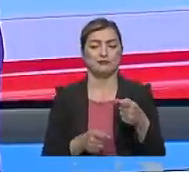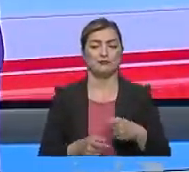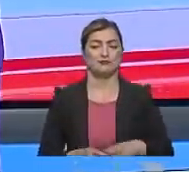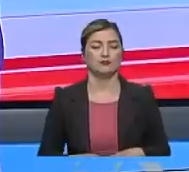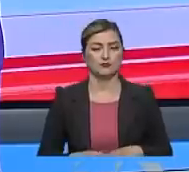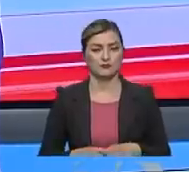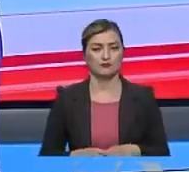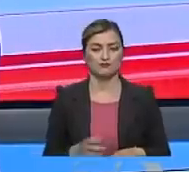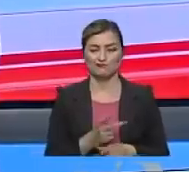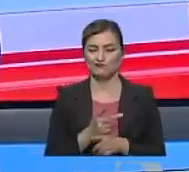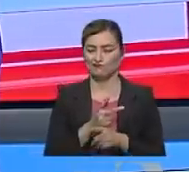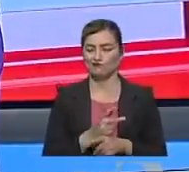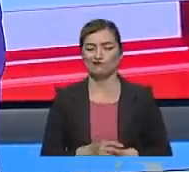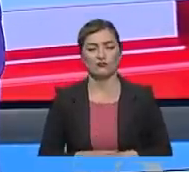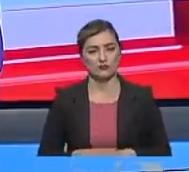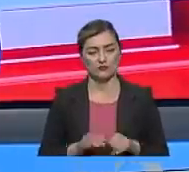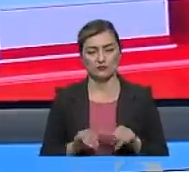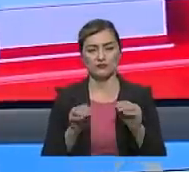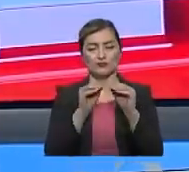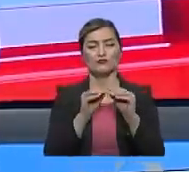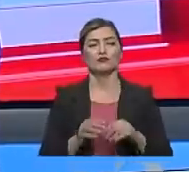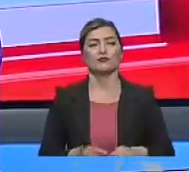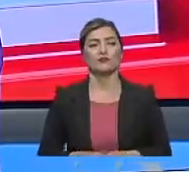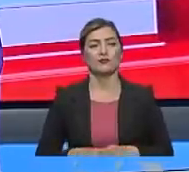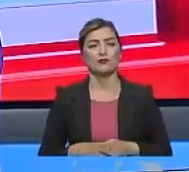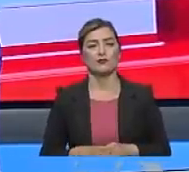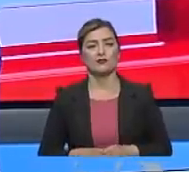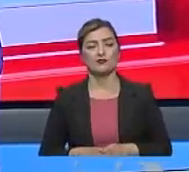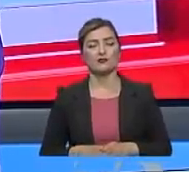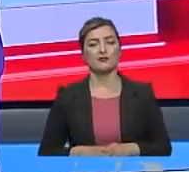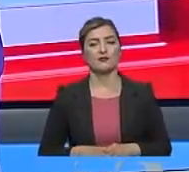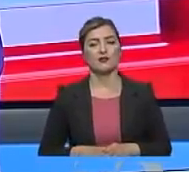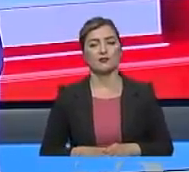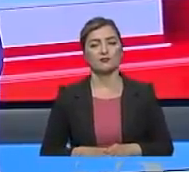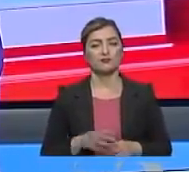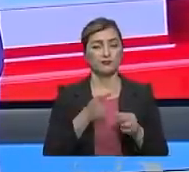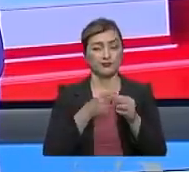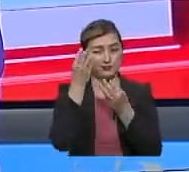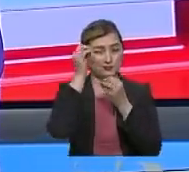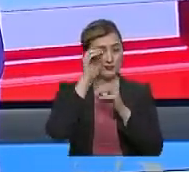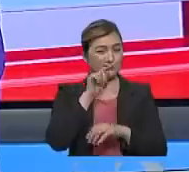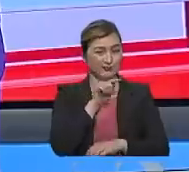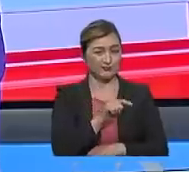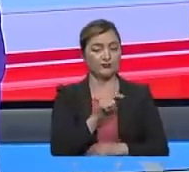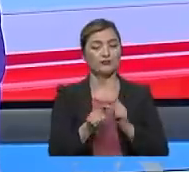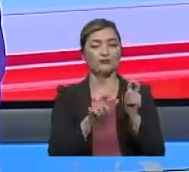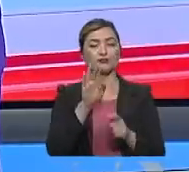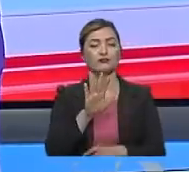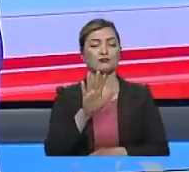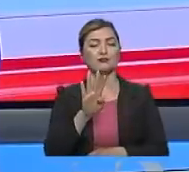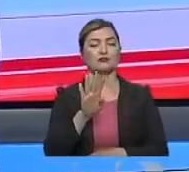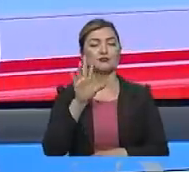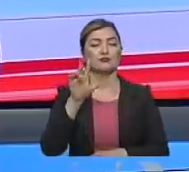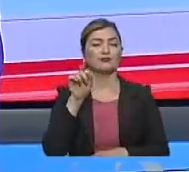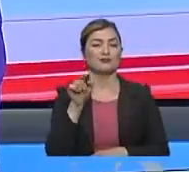buses. Salgan prevenidos de casa. Vamos a continuar con más y les contamos ahora que en Quito 43.000 personas se han acogido ya